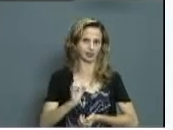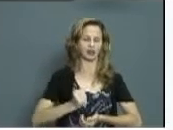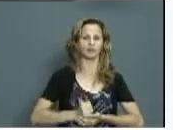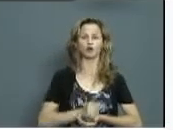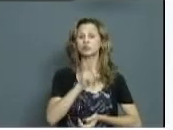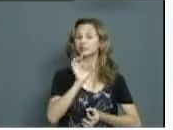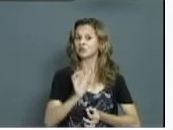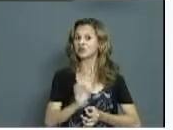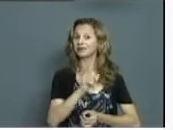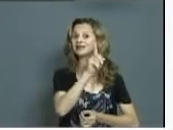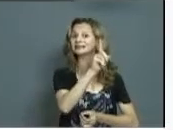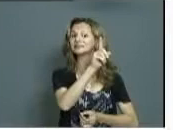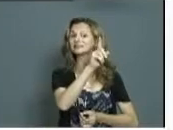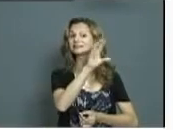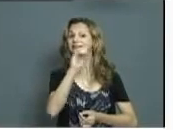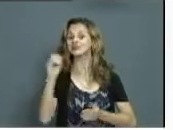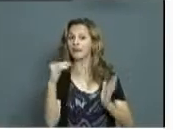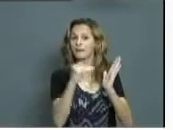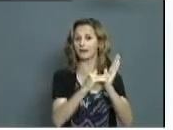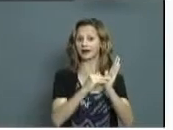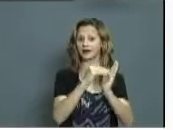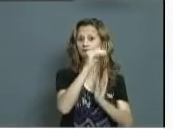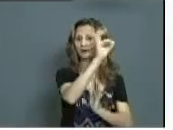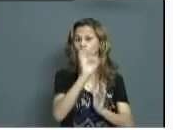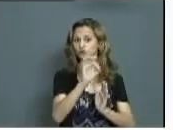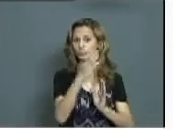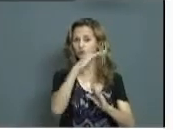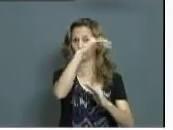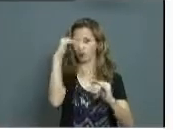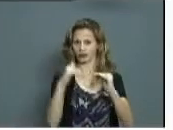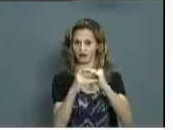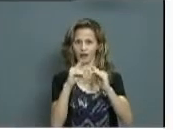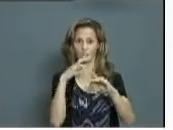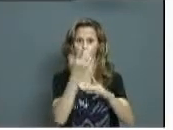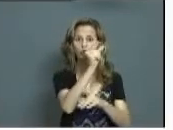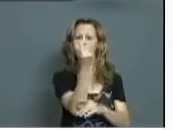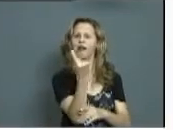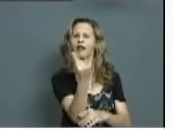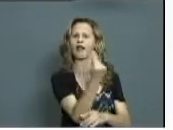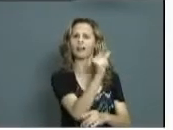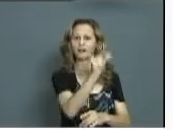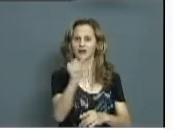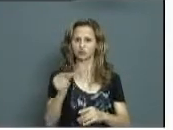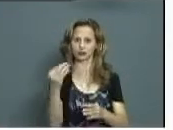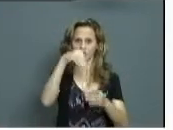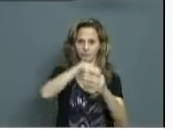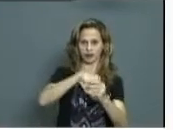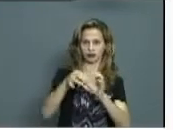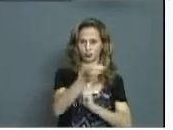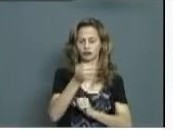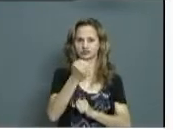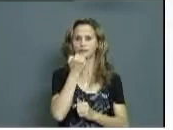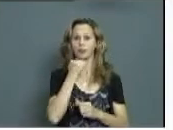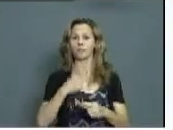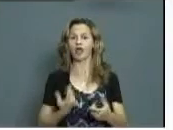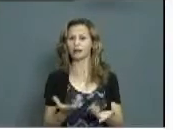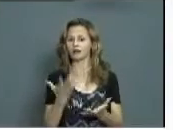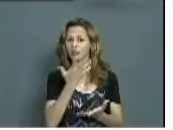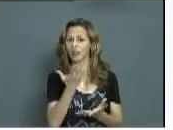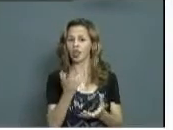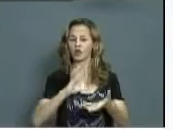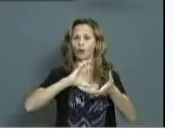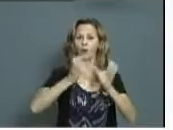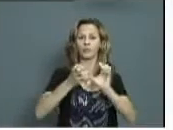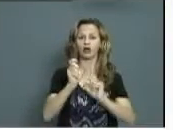100.000 habitantes. El caso de Jibara, de Rafael Freire, Báguanos, Holguín, Urbano Norris y Cueto con la situación más compleja. Reitero, el mapa refleja